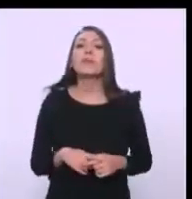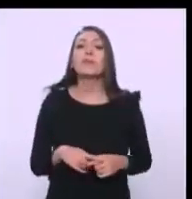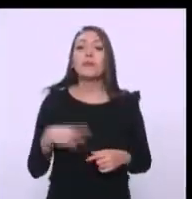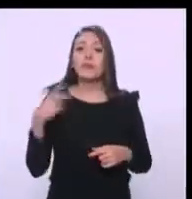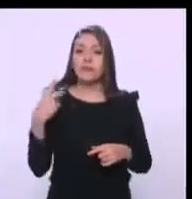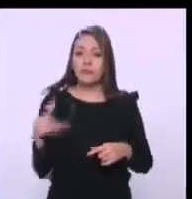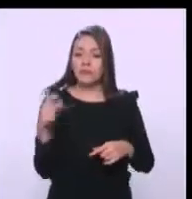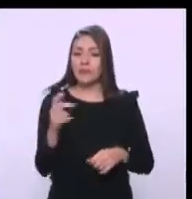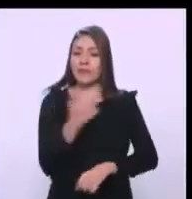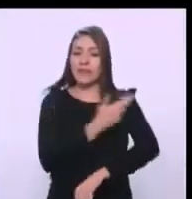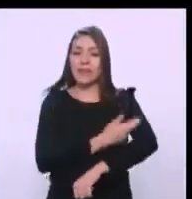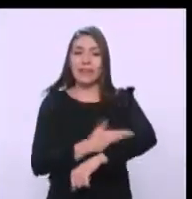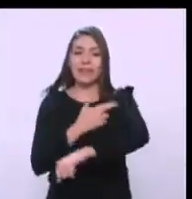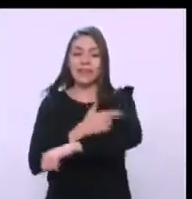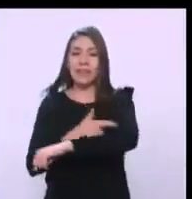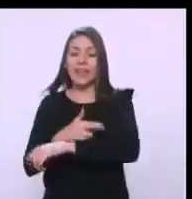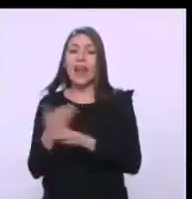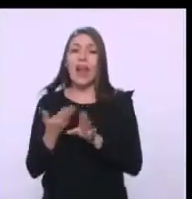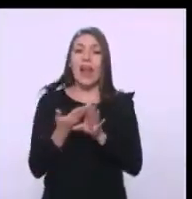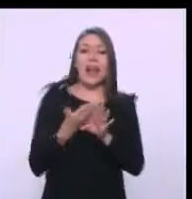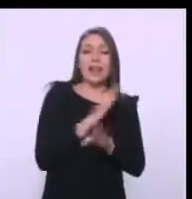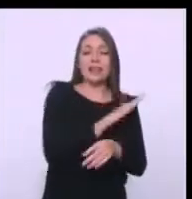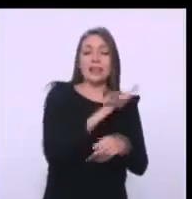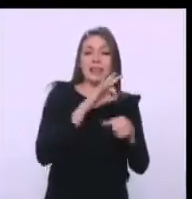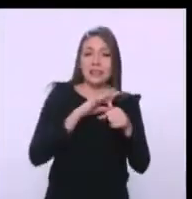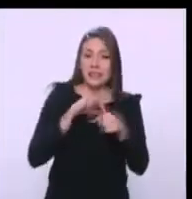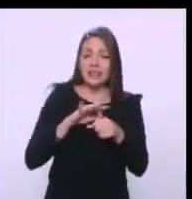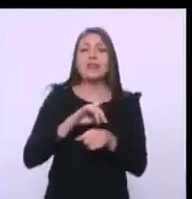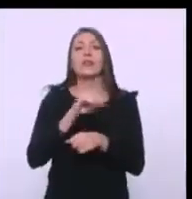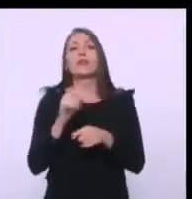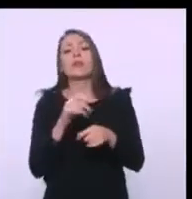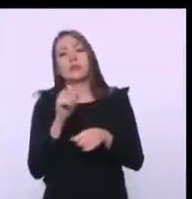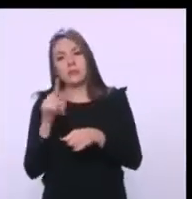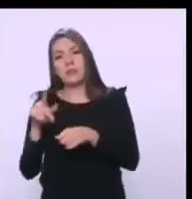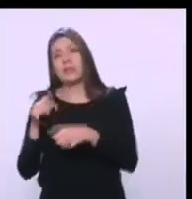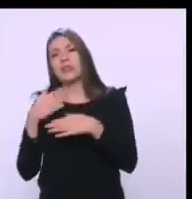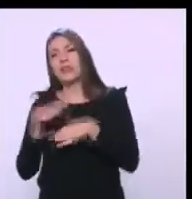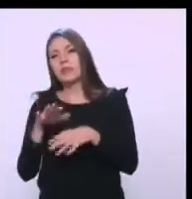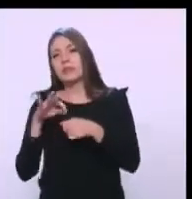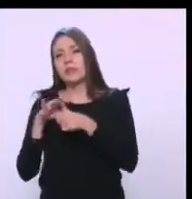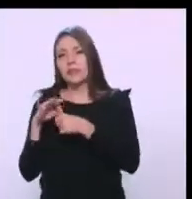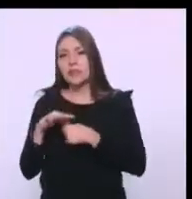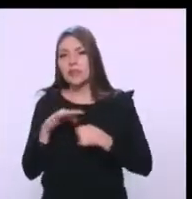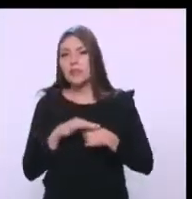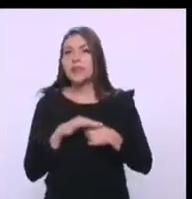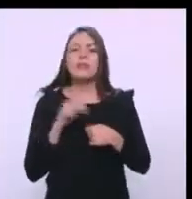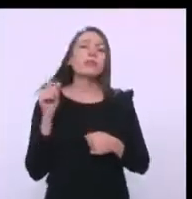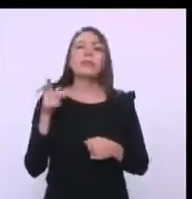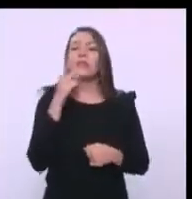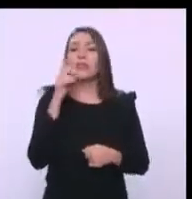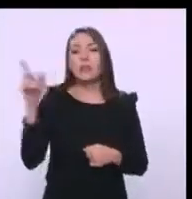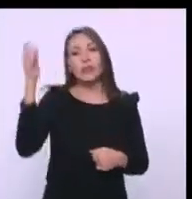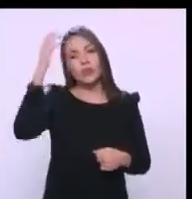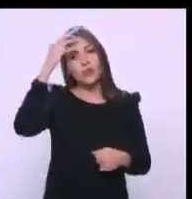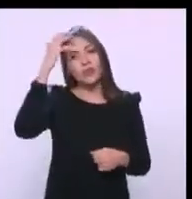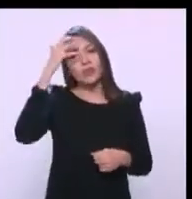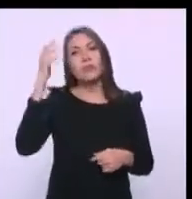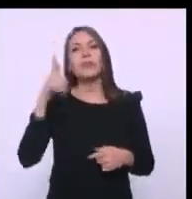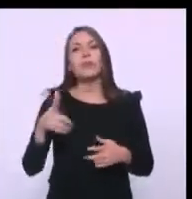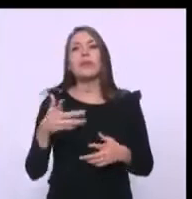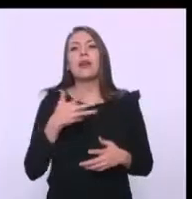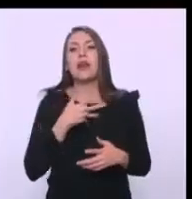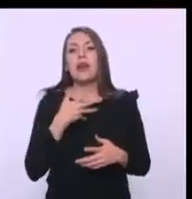infodémico que hubo antes de las elecciones, el propio día de las elecciones, que platicamos la semana pasada que a Trump Twitter le puso ahí una